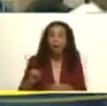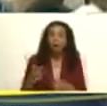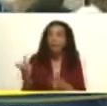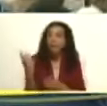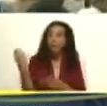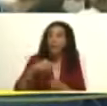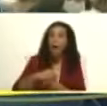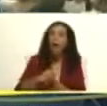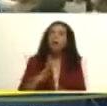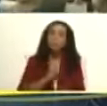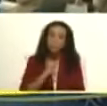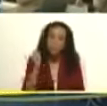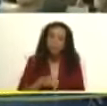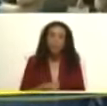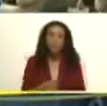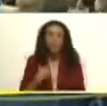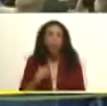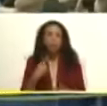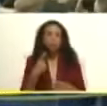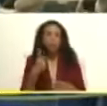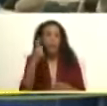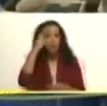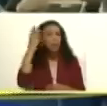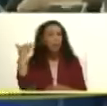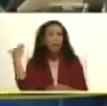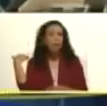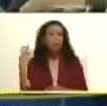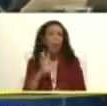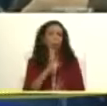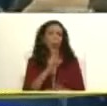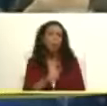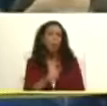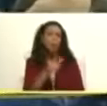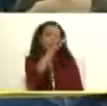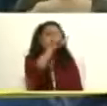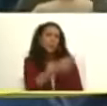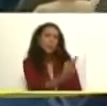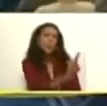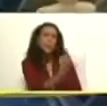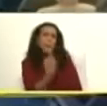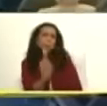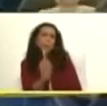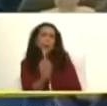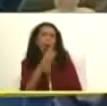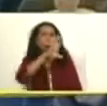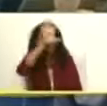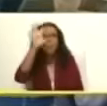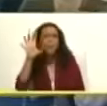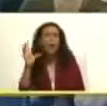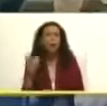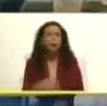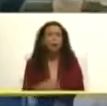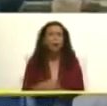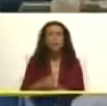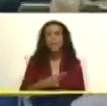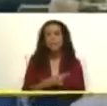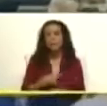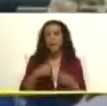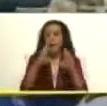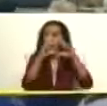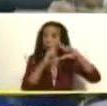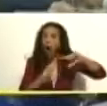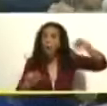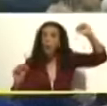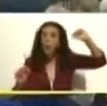complementar. Yo conté que en estos días vino una persona del exterior, de origen japonesa,